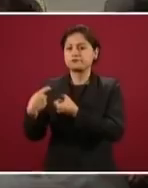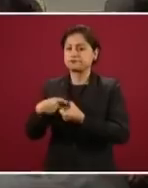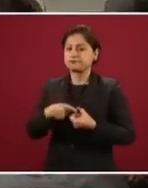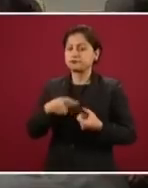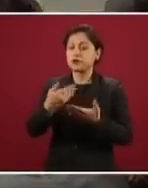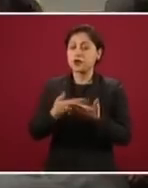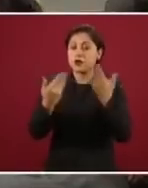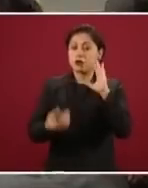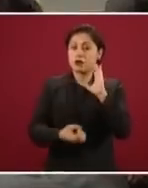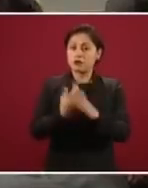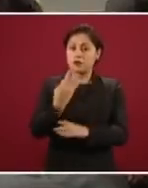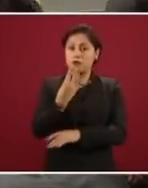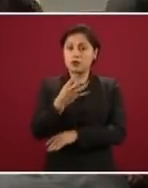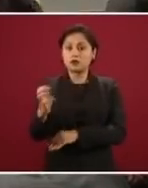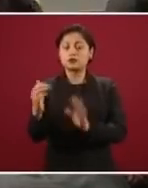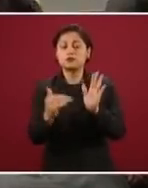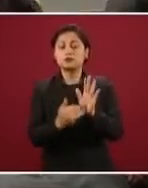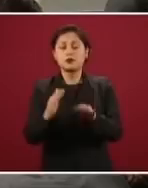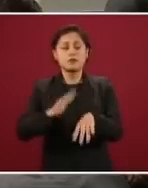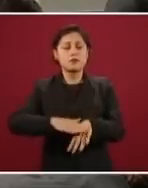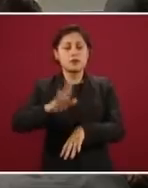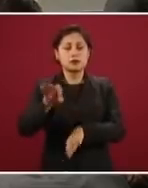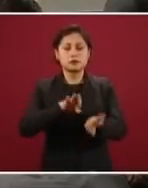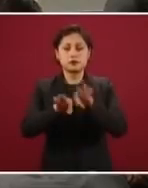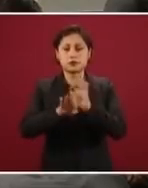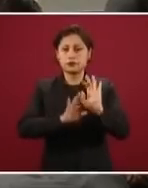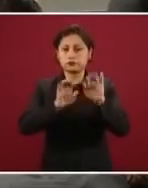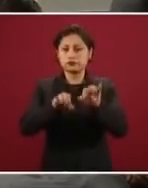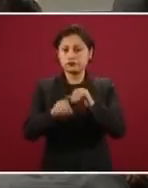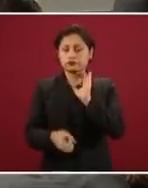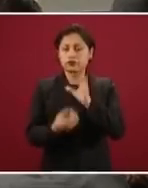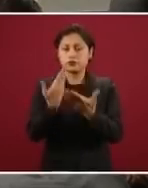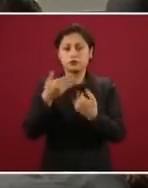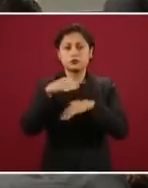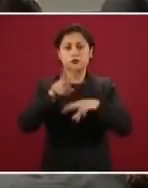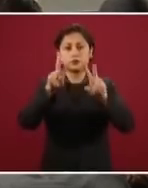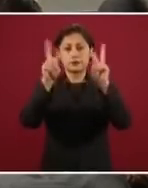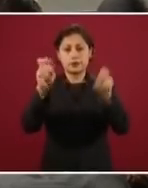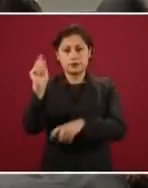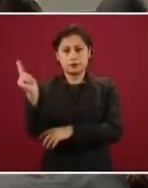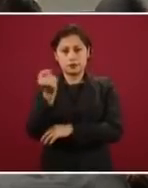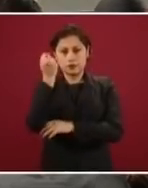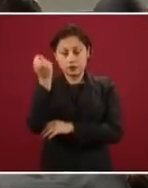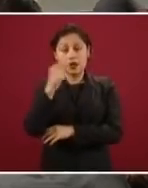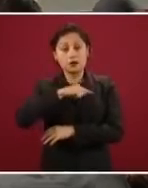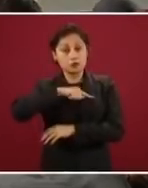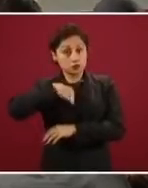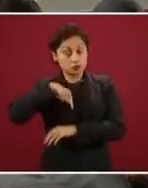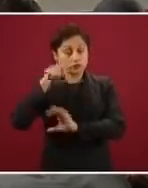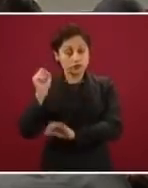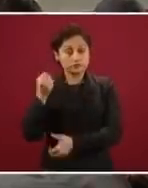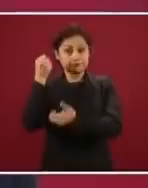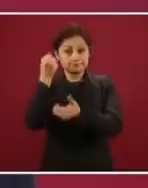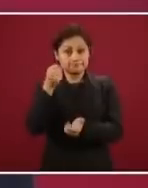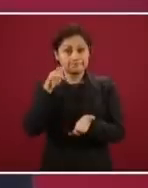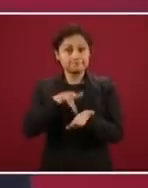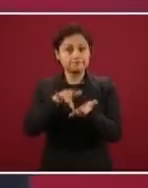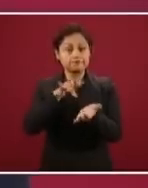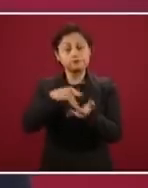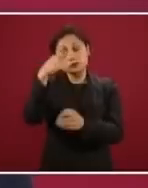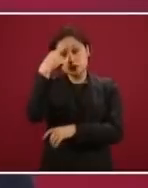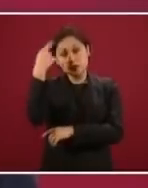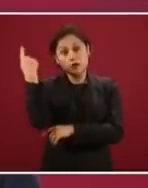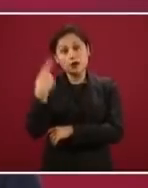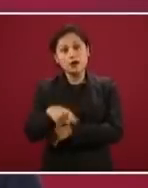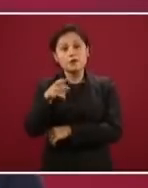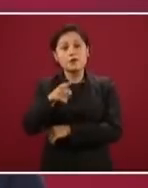empleos relacionados con la industria de la tecnología hemos también invertido en el desarrollo de habilidades digitales